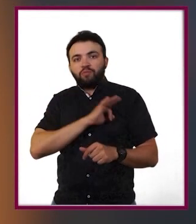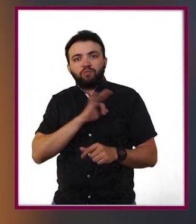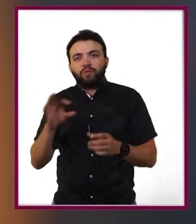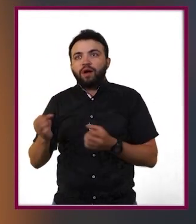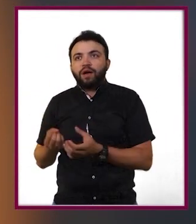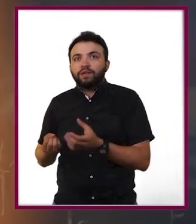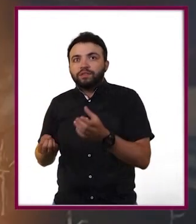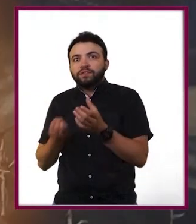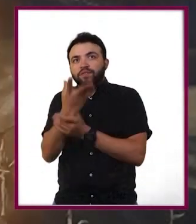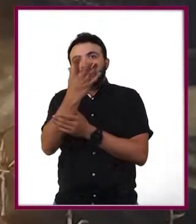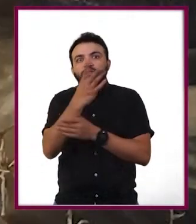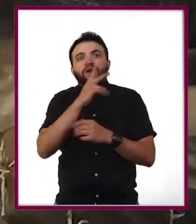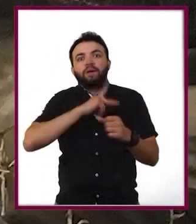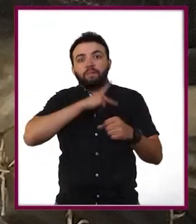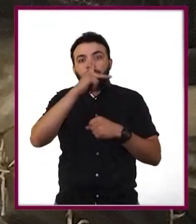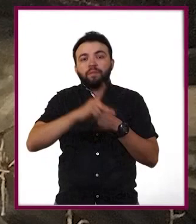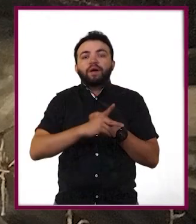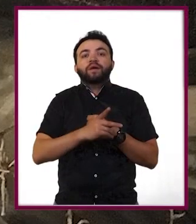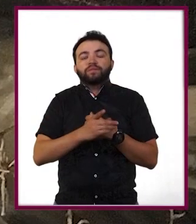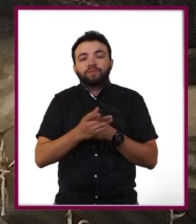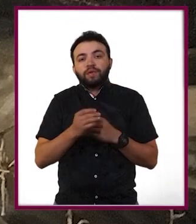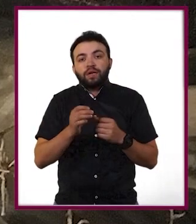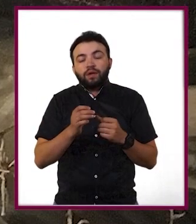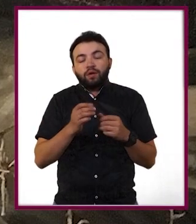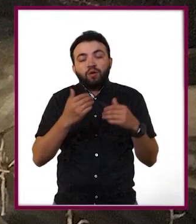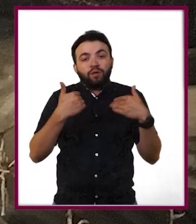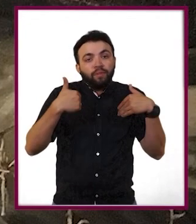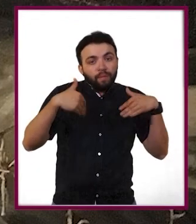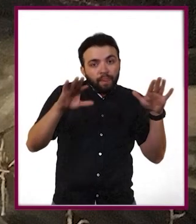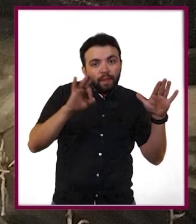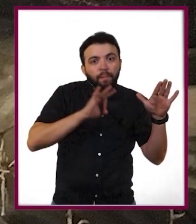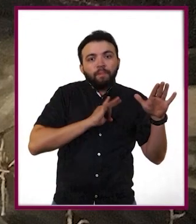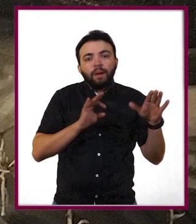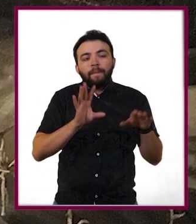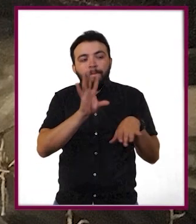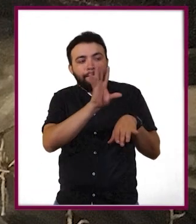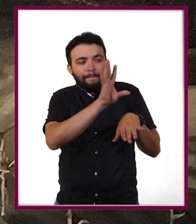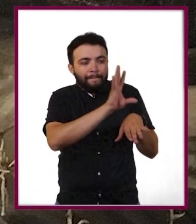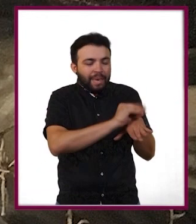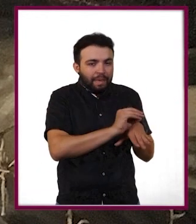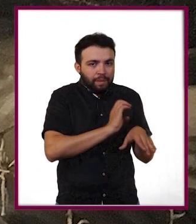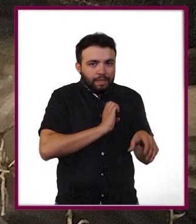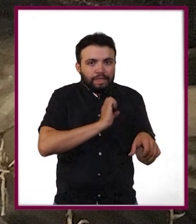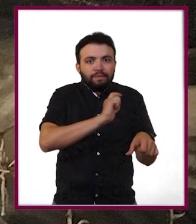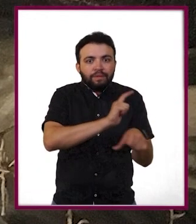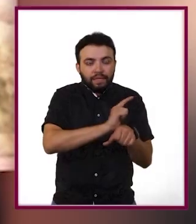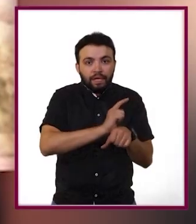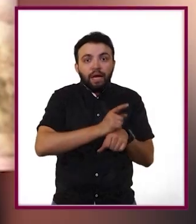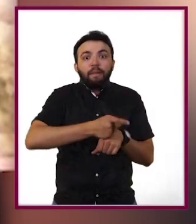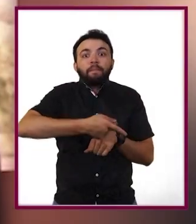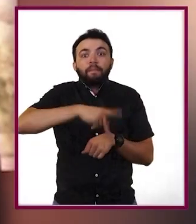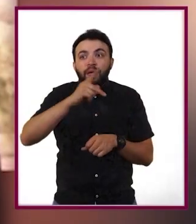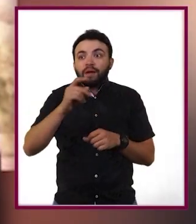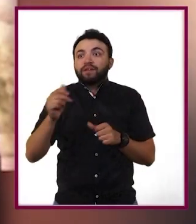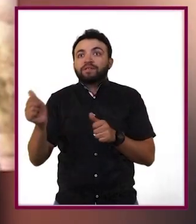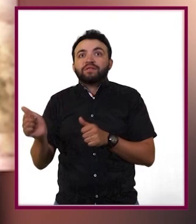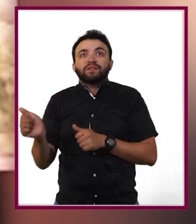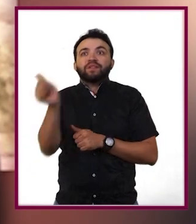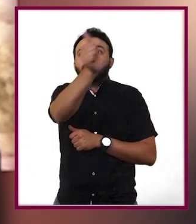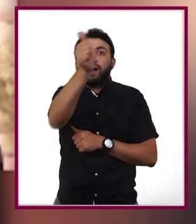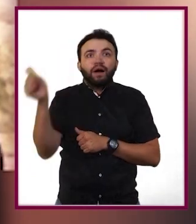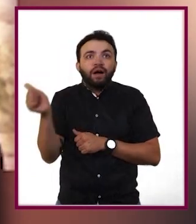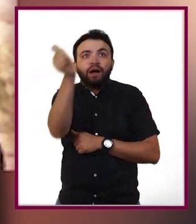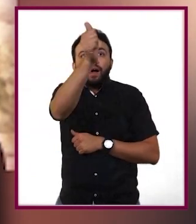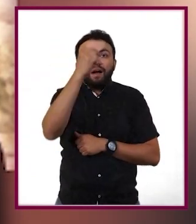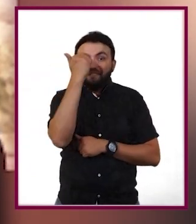no se pueden sacar del país si no hay un permiso especial para una exposición, etcétera, pero no pueden ser llevados